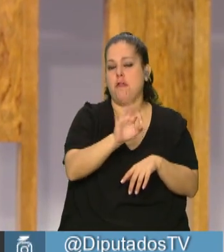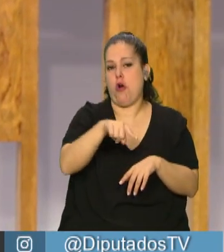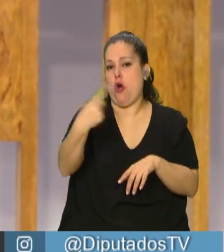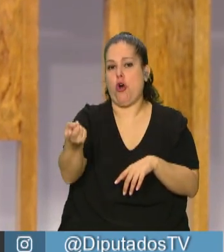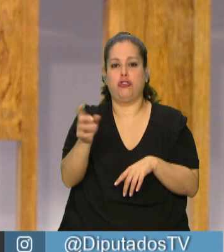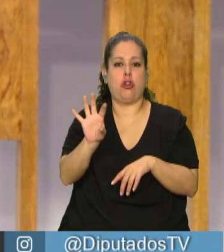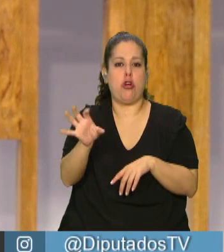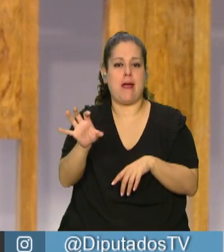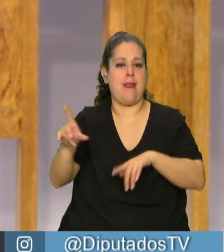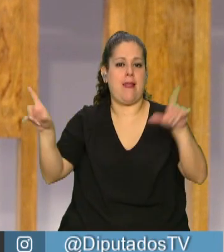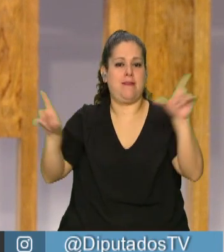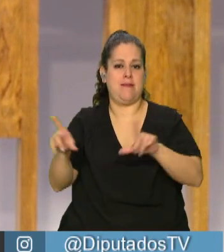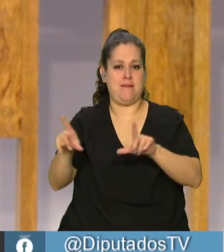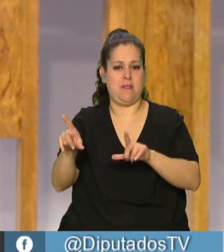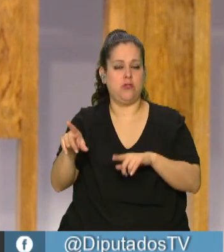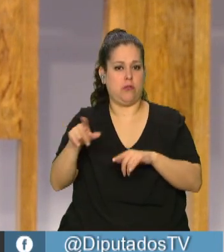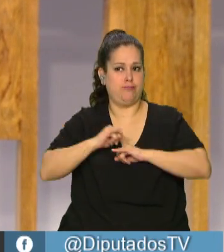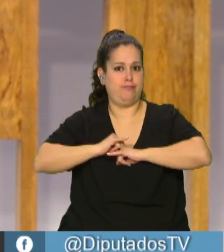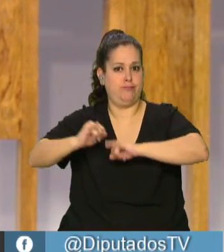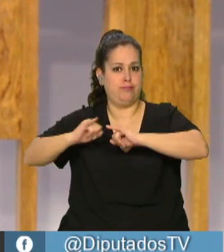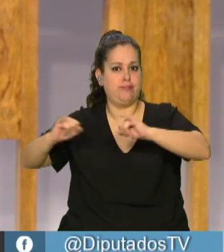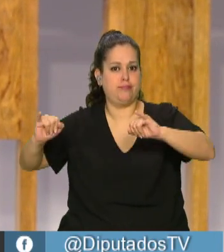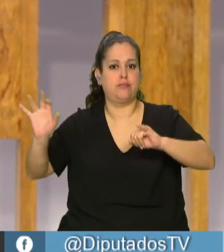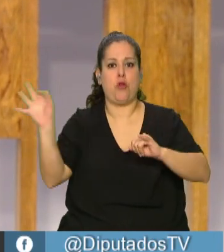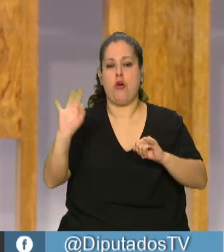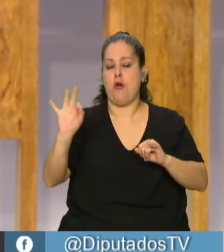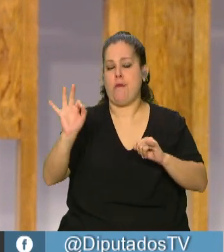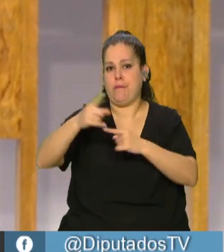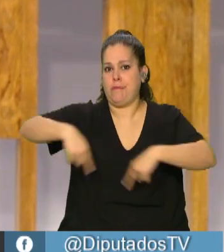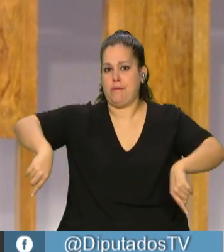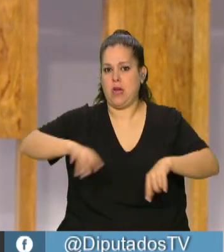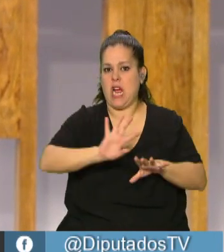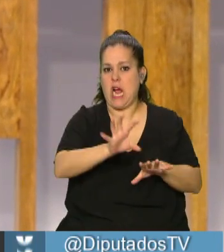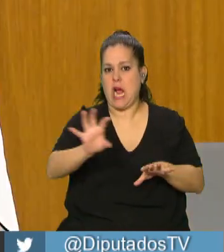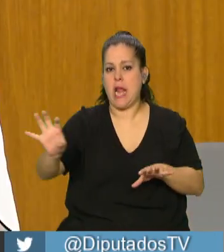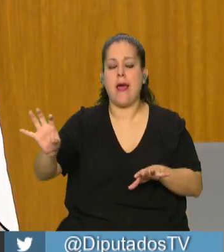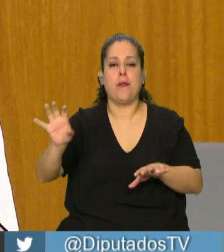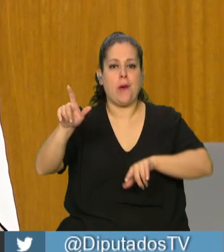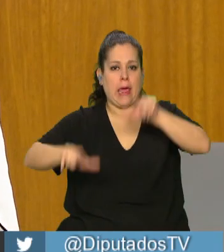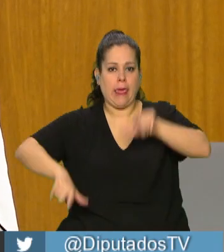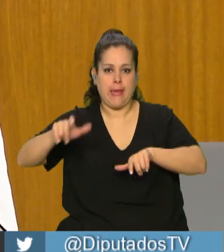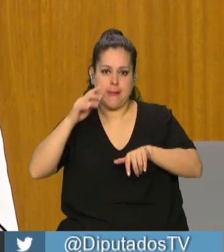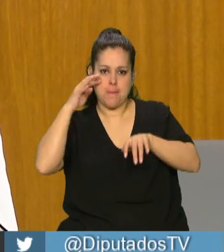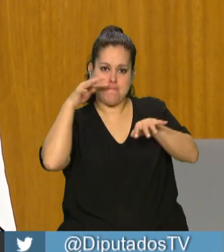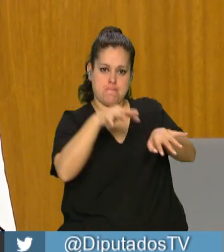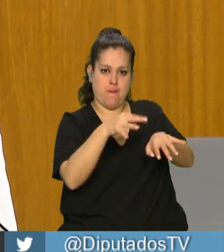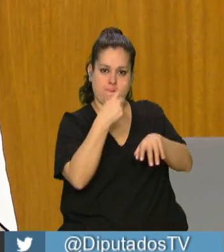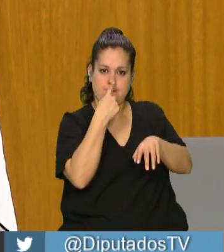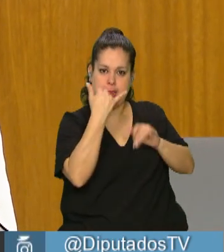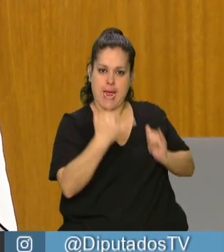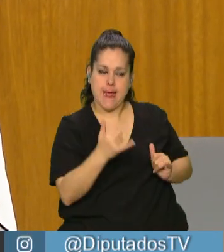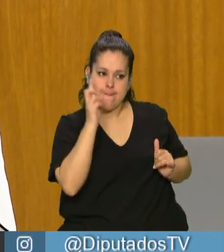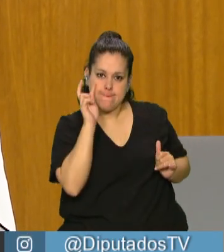canal de aire o de cable, pero te quiero decir... Hay otro interés. Hay otro interés. Profundo.